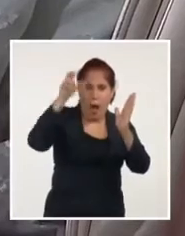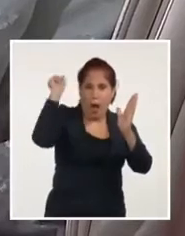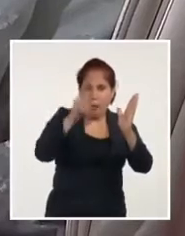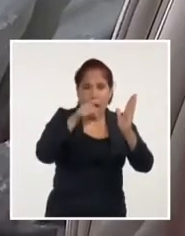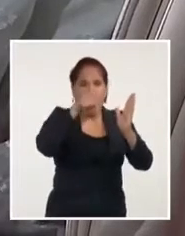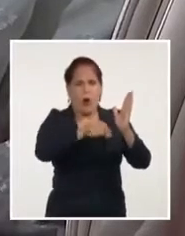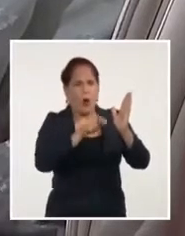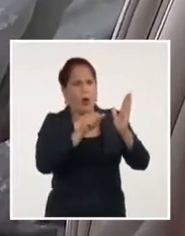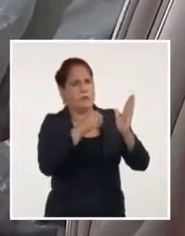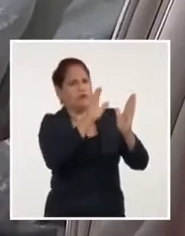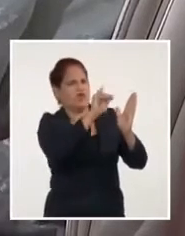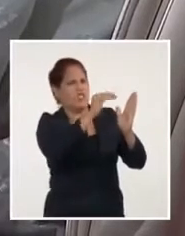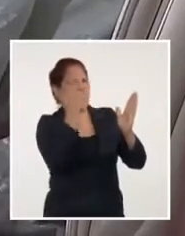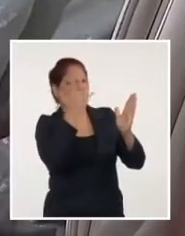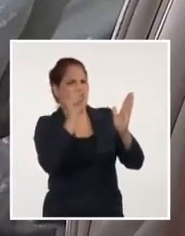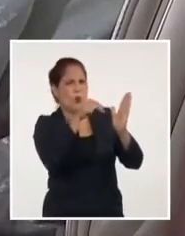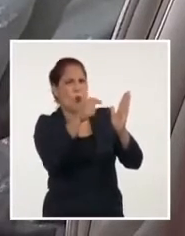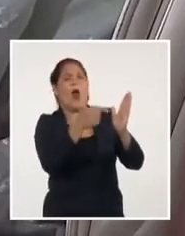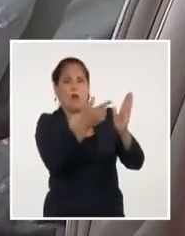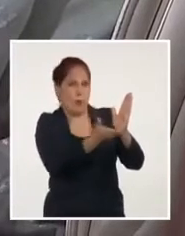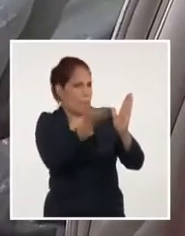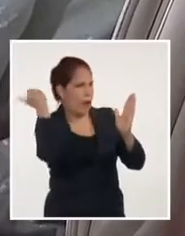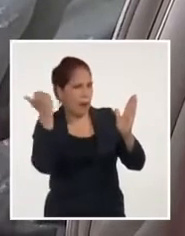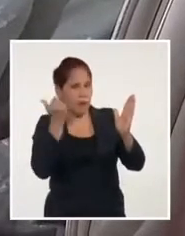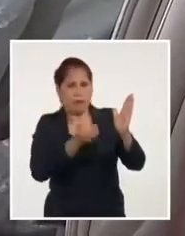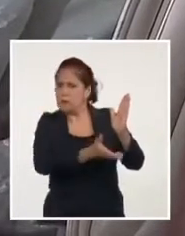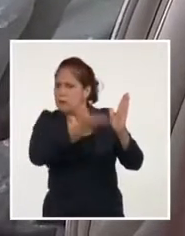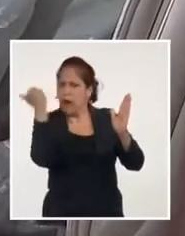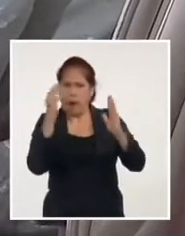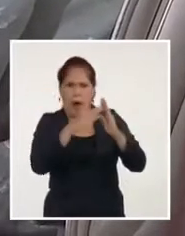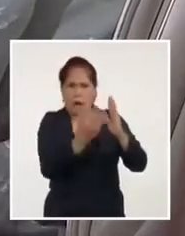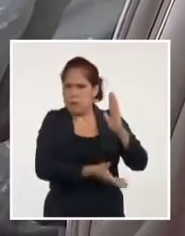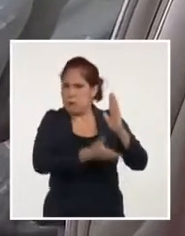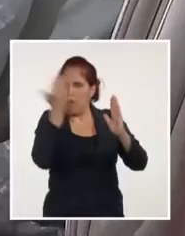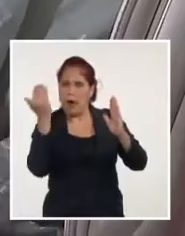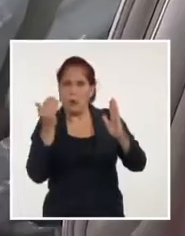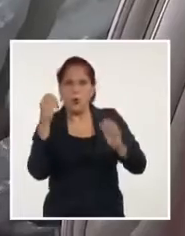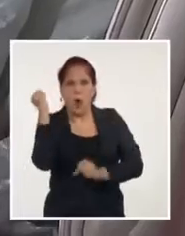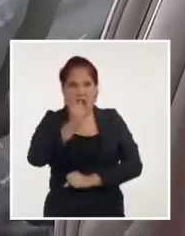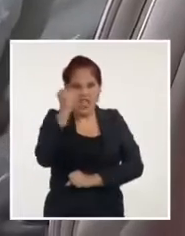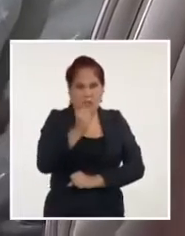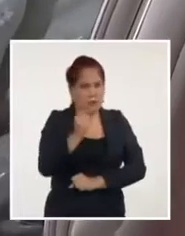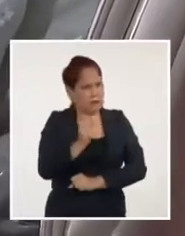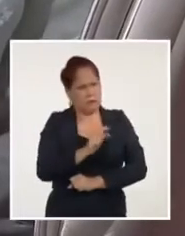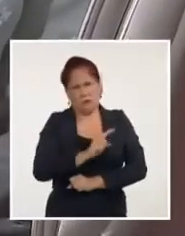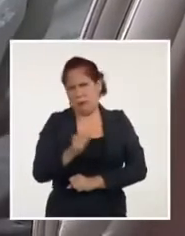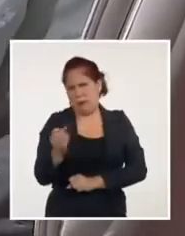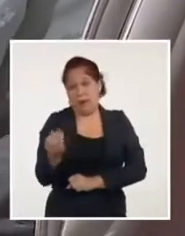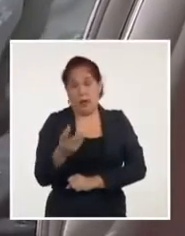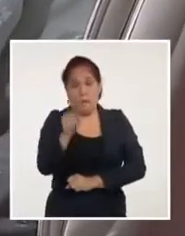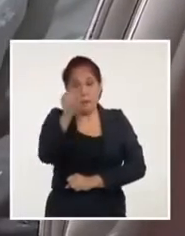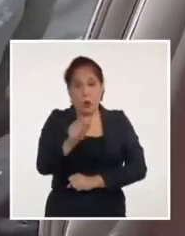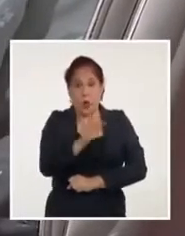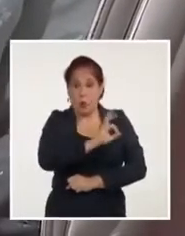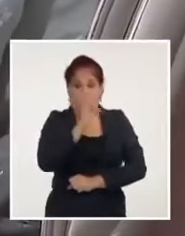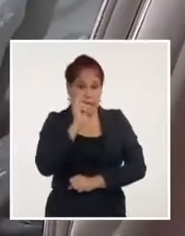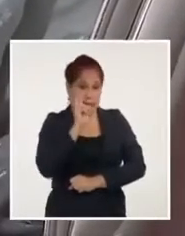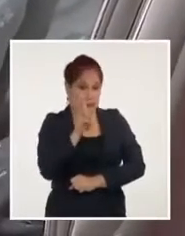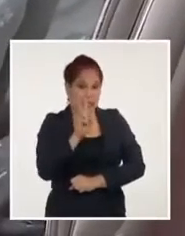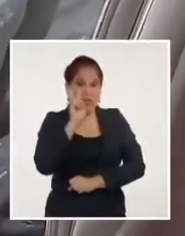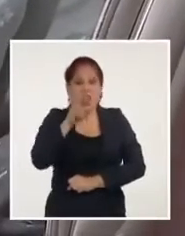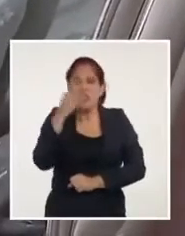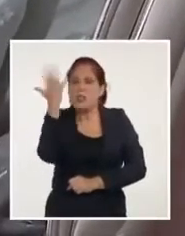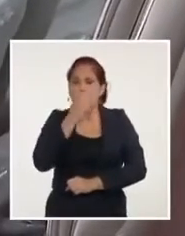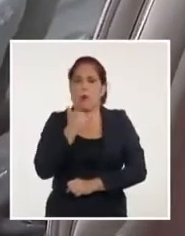después presentan como si lo hubieran asesinado en su casa en Cárdenas. Y crean una narrativa, nunca se ve la persona, nunca se ve que lo